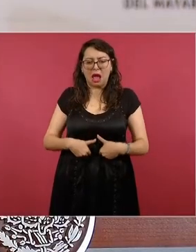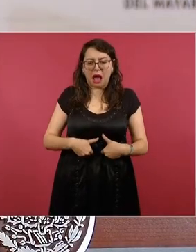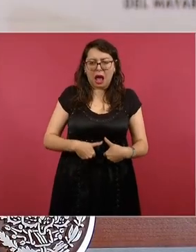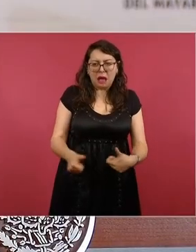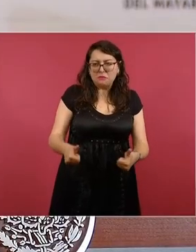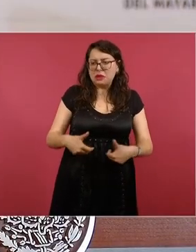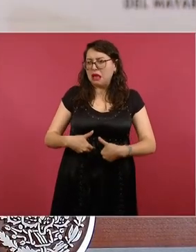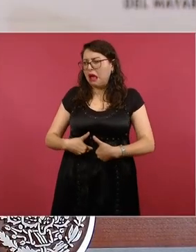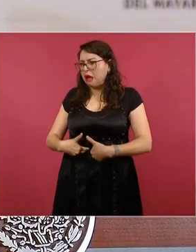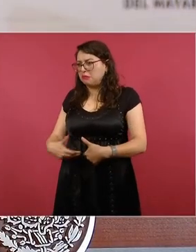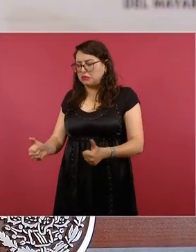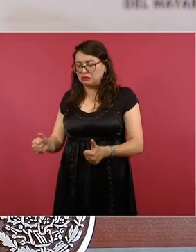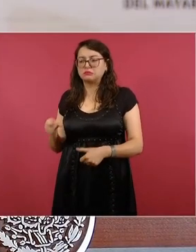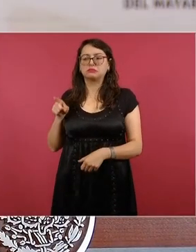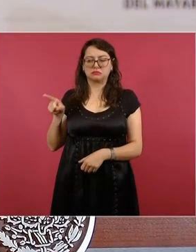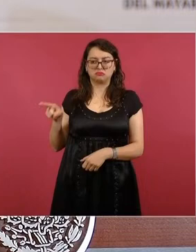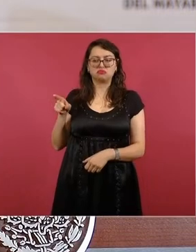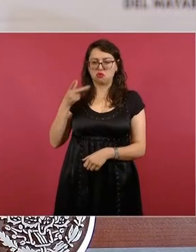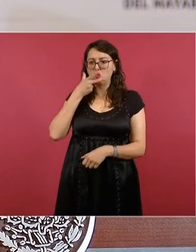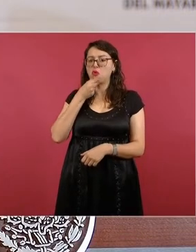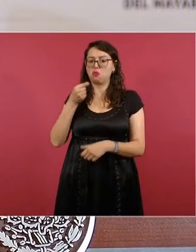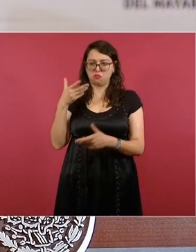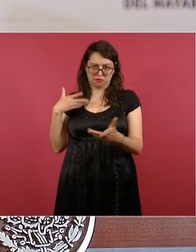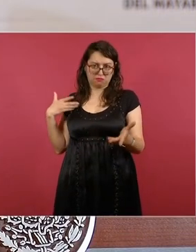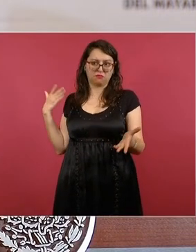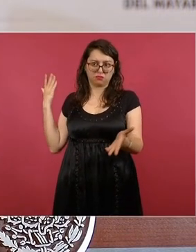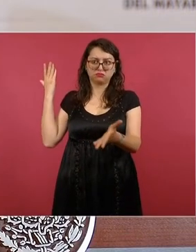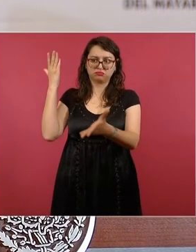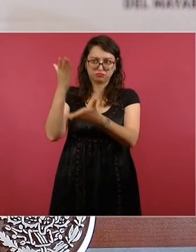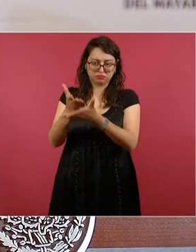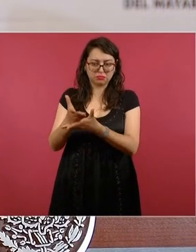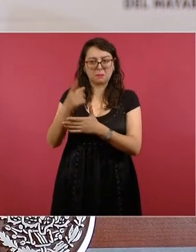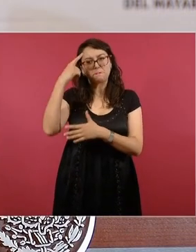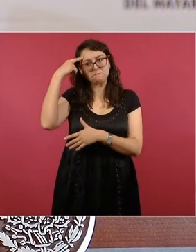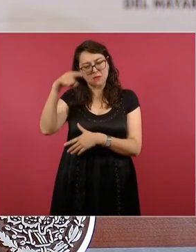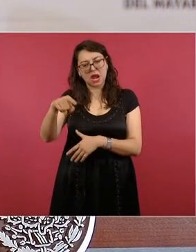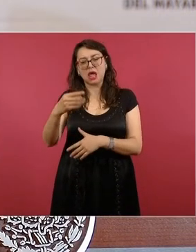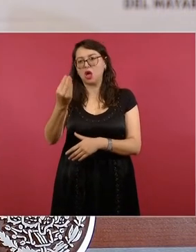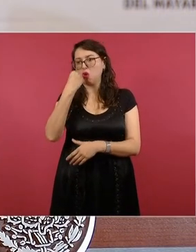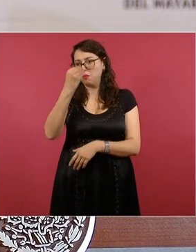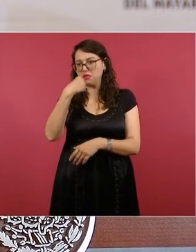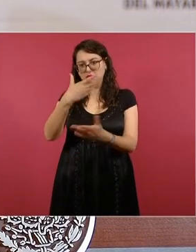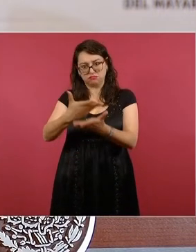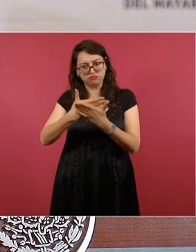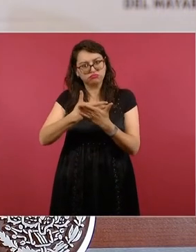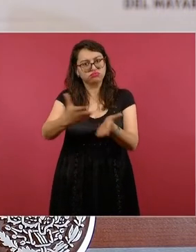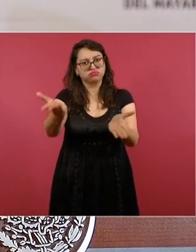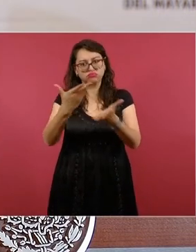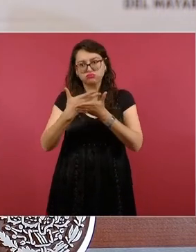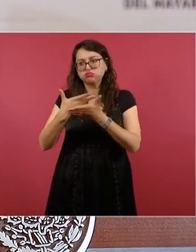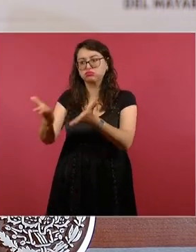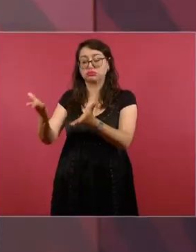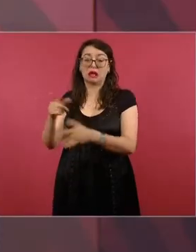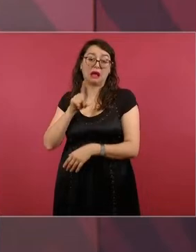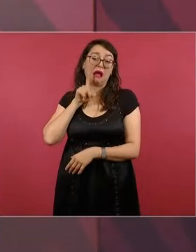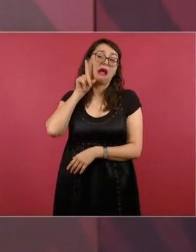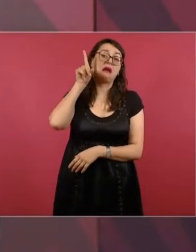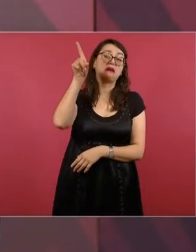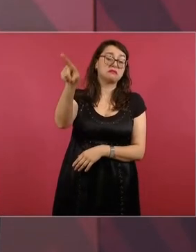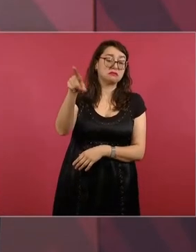fue a la franja de Gaza a llevar alimentos,